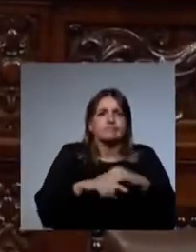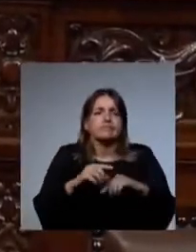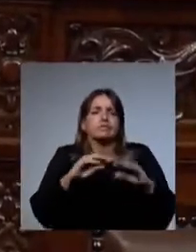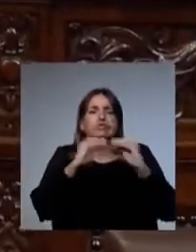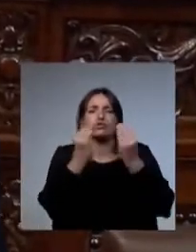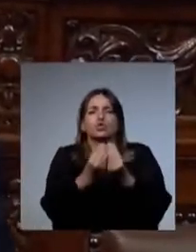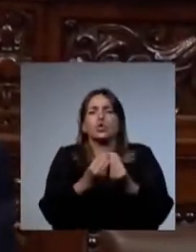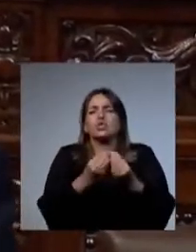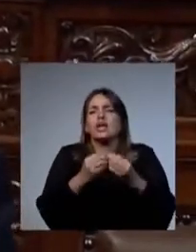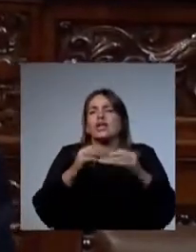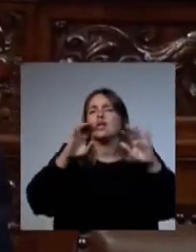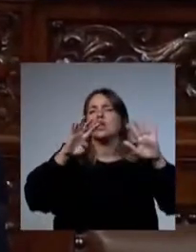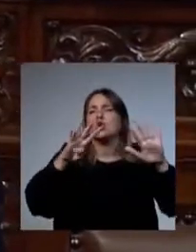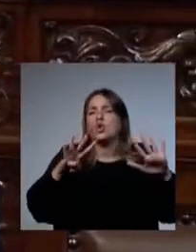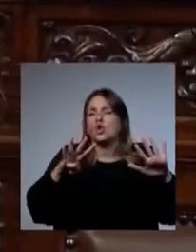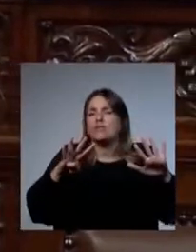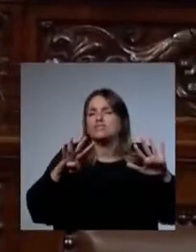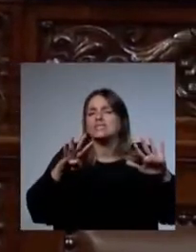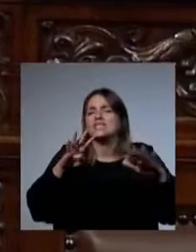aproximadamente